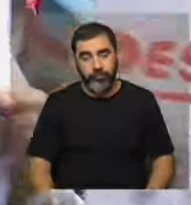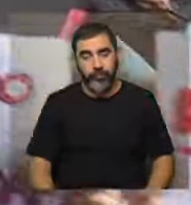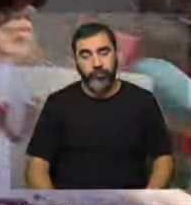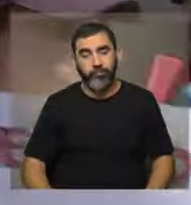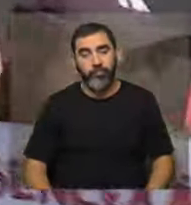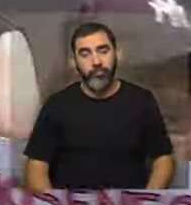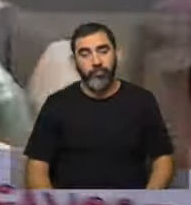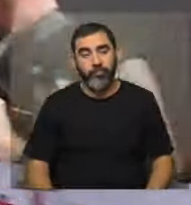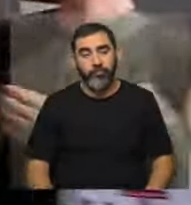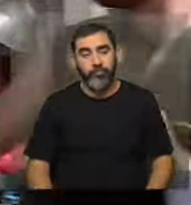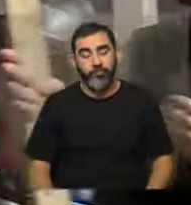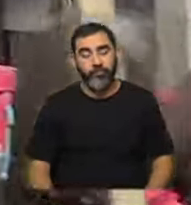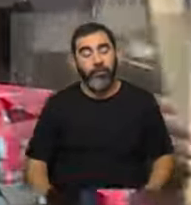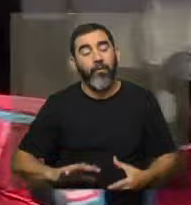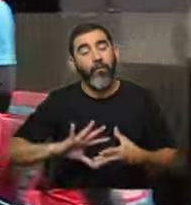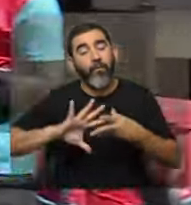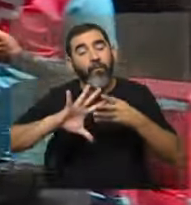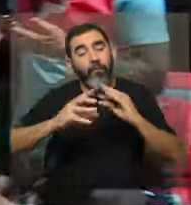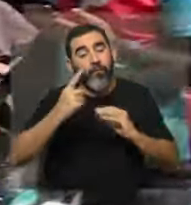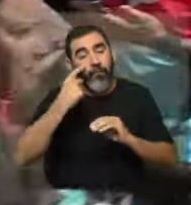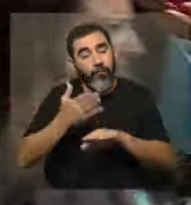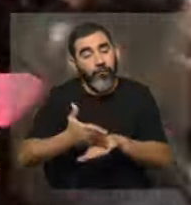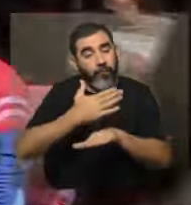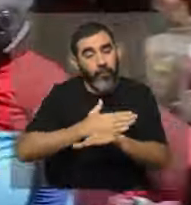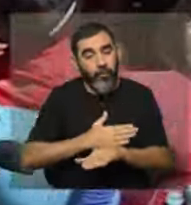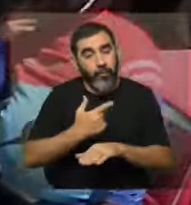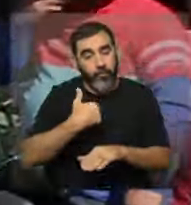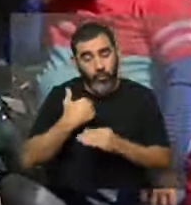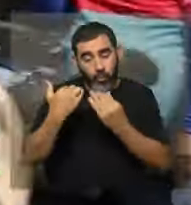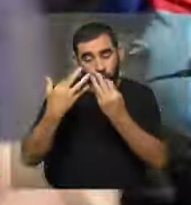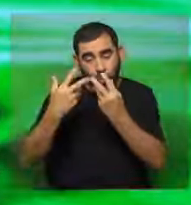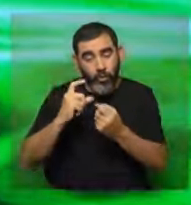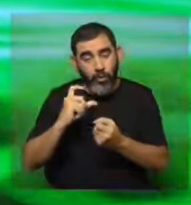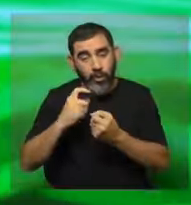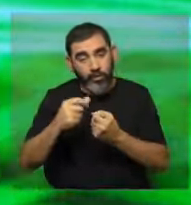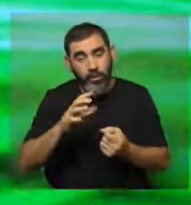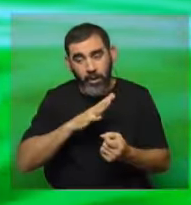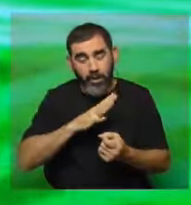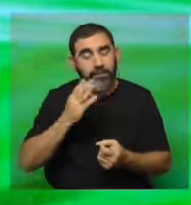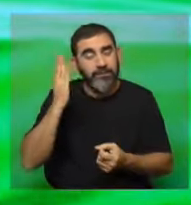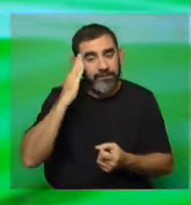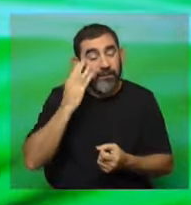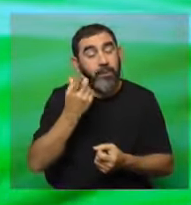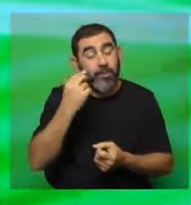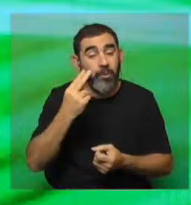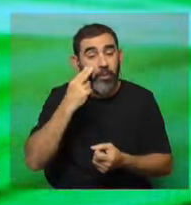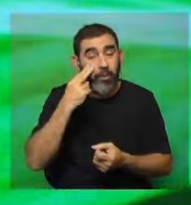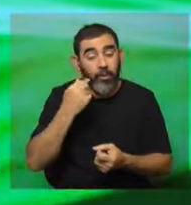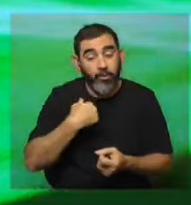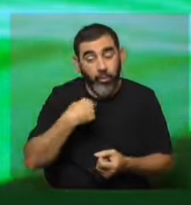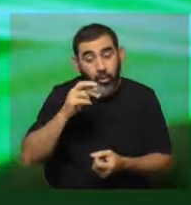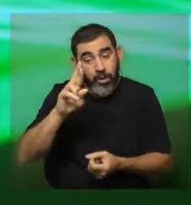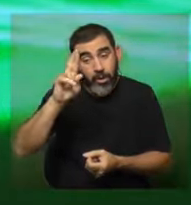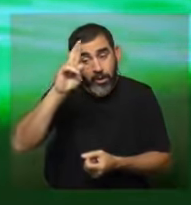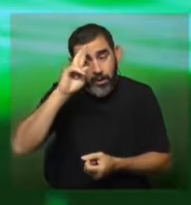pasar o sea la forma de prevenir en realidad Cuando yo tengo una organización está arriba de la mesa el problema es si yo respeto